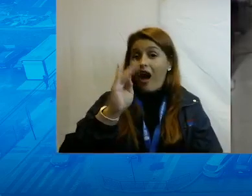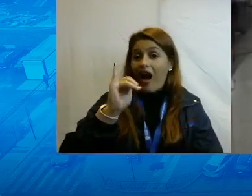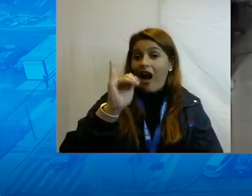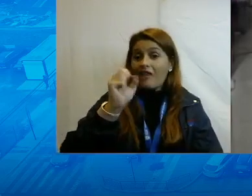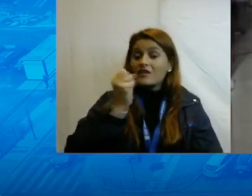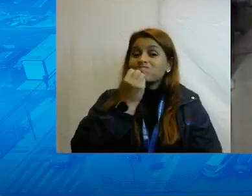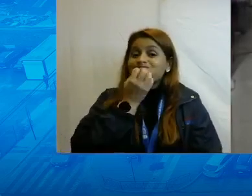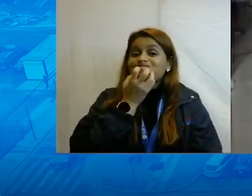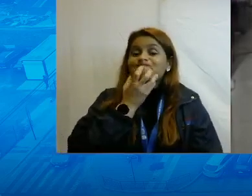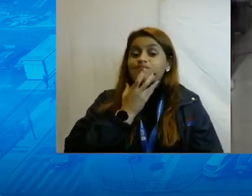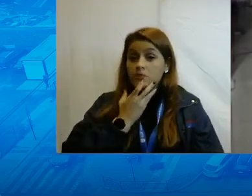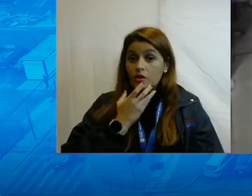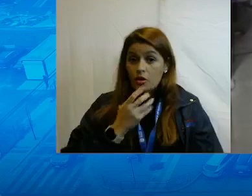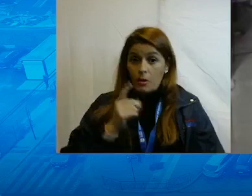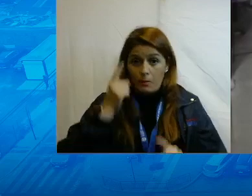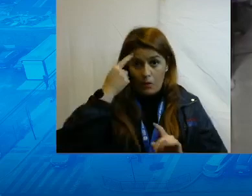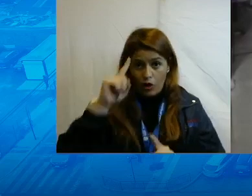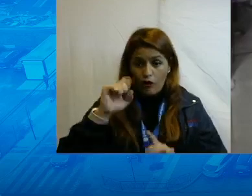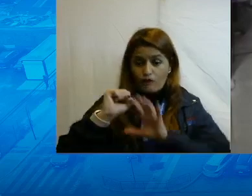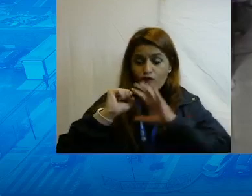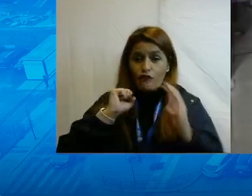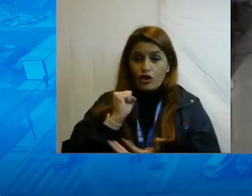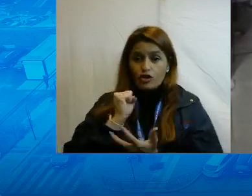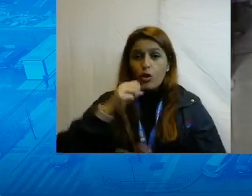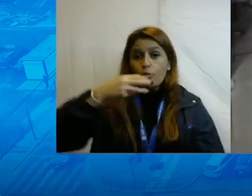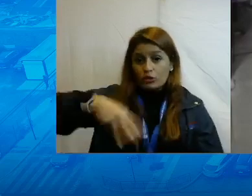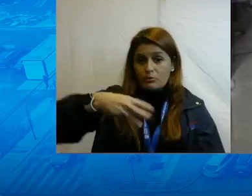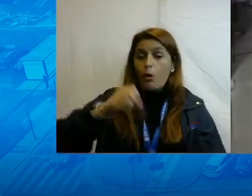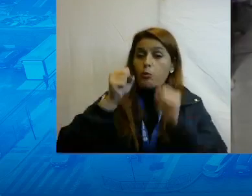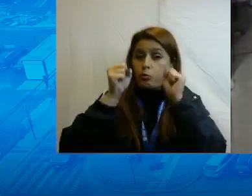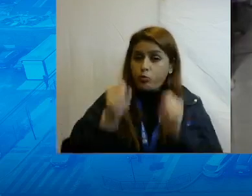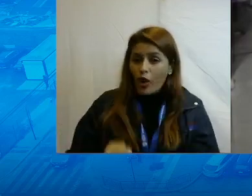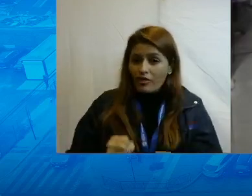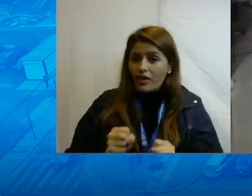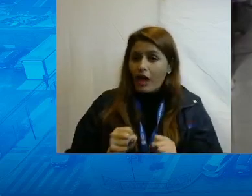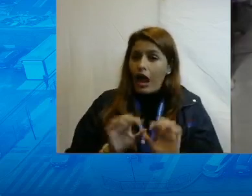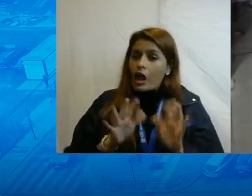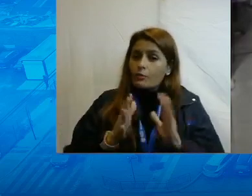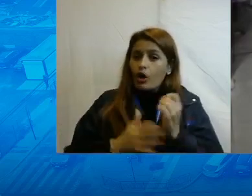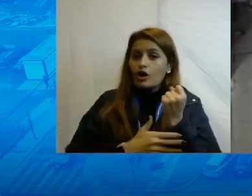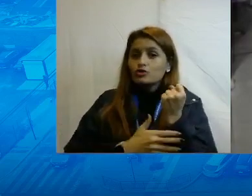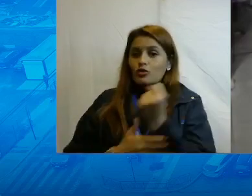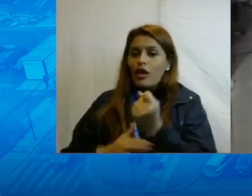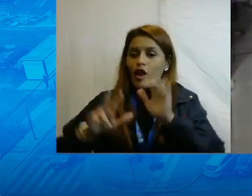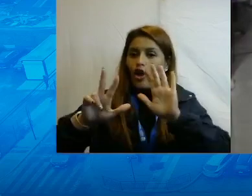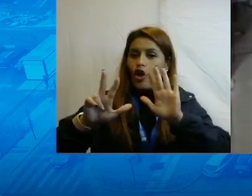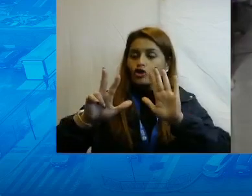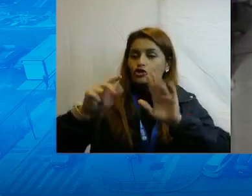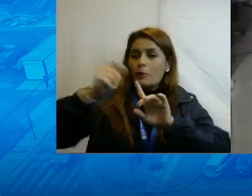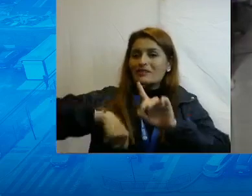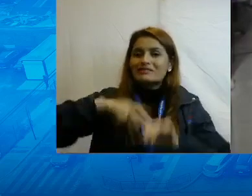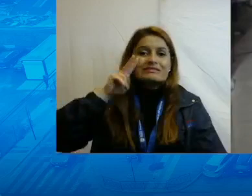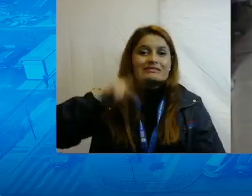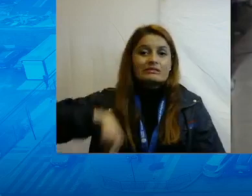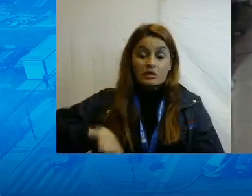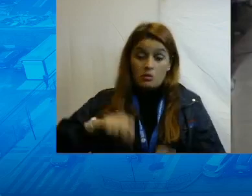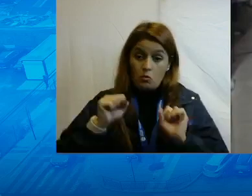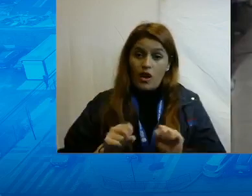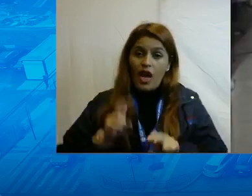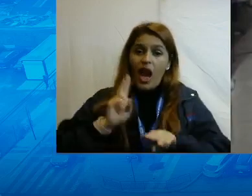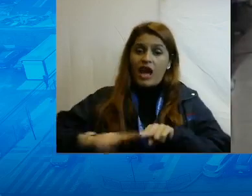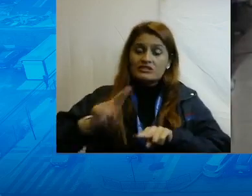fondos municipales podemos lograr capear ese tiempo y seguir haciendo